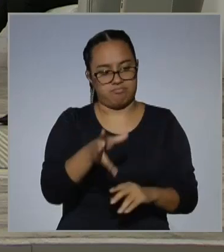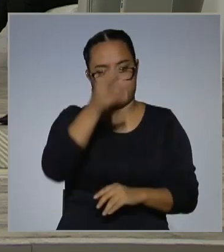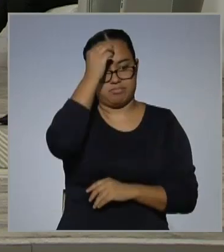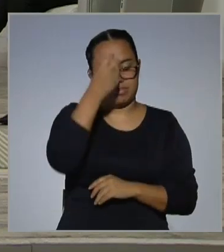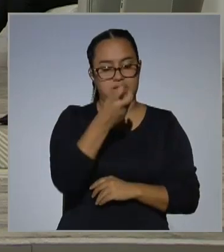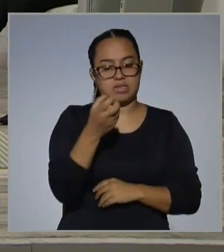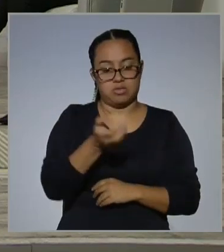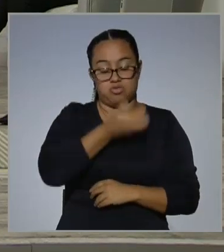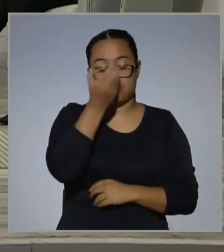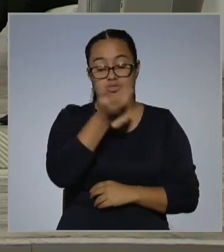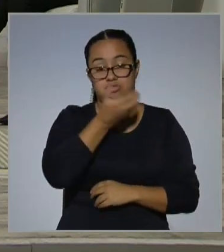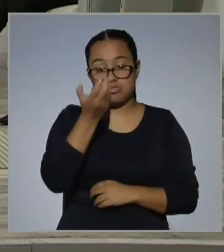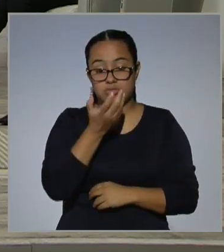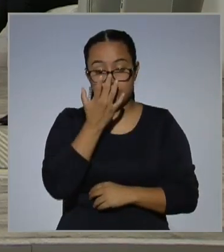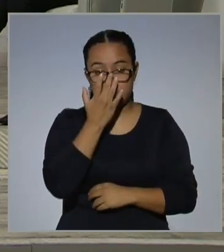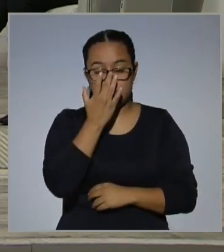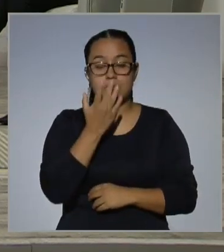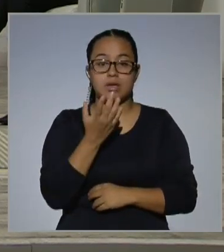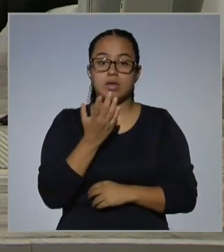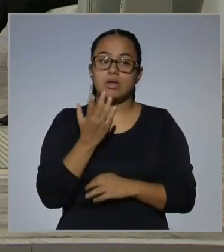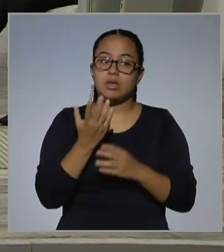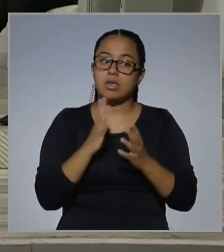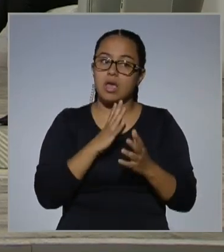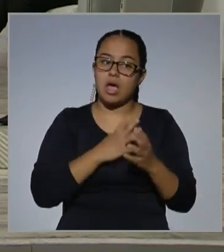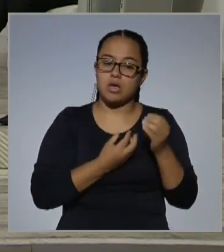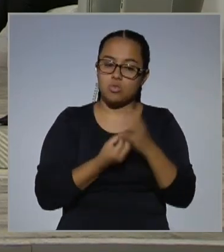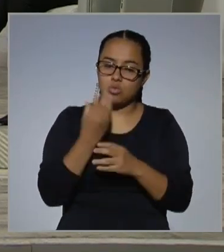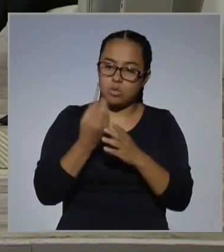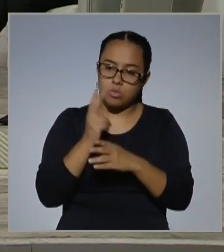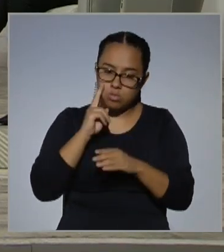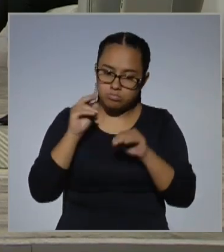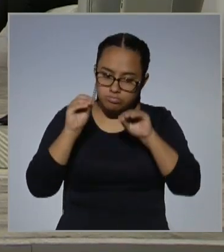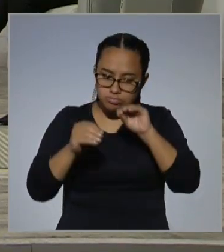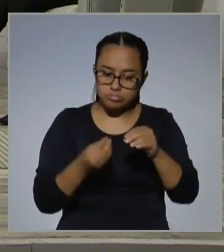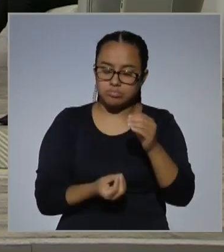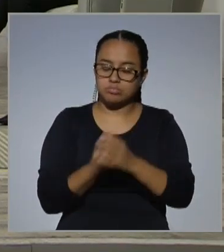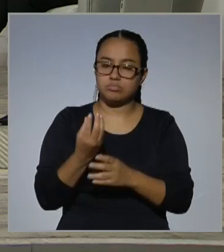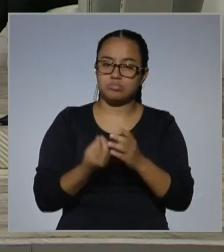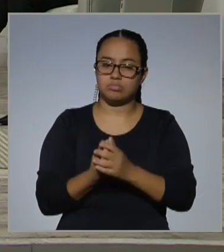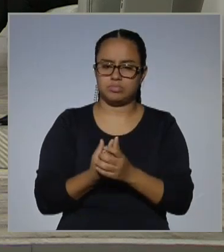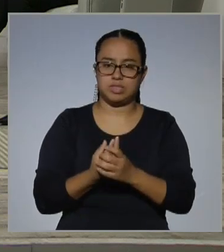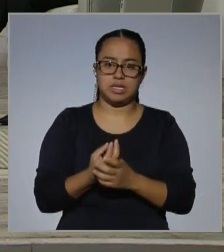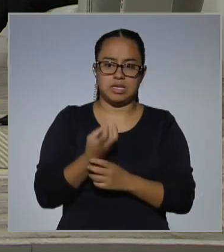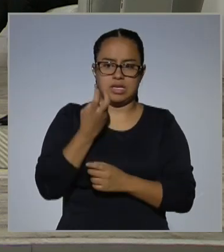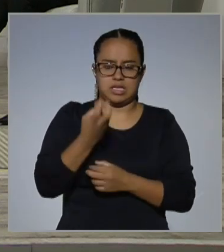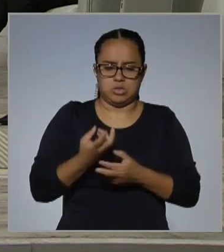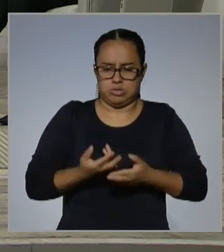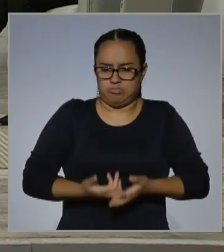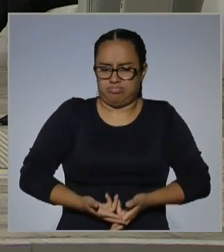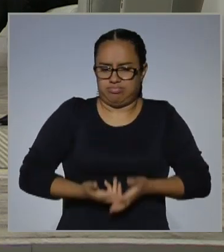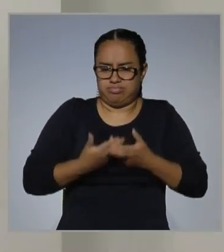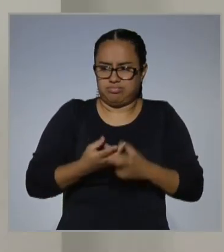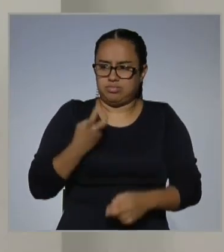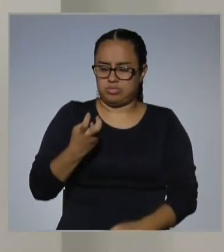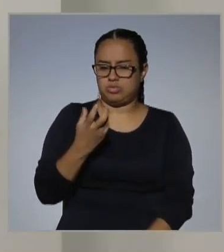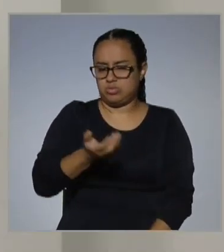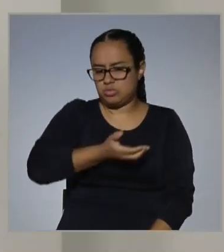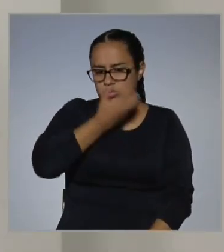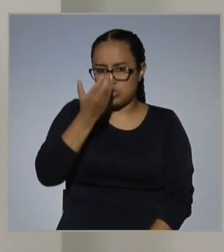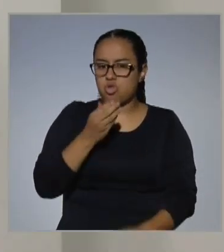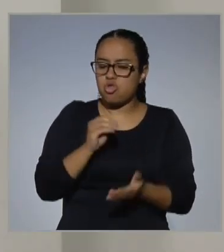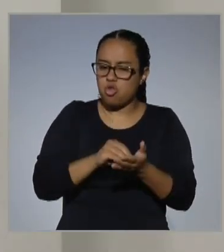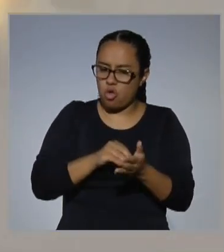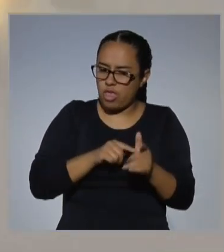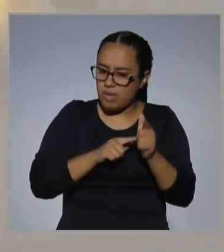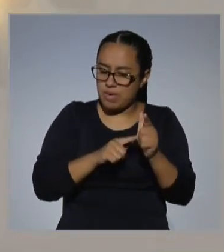lo que veíamos también es cómo se van incorporando nuevos elementos. Es pues muy enriquecedor saber que es una tradición que está viva